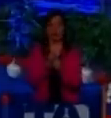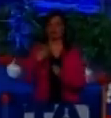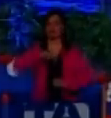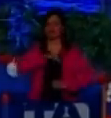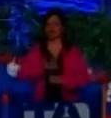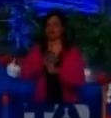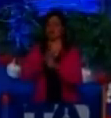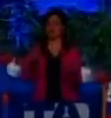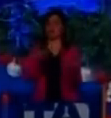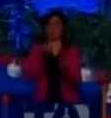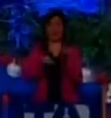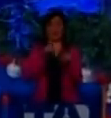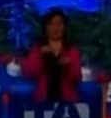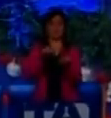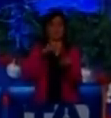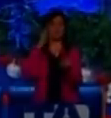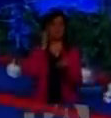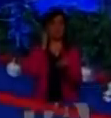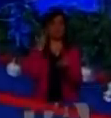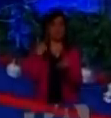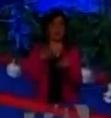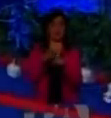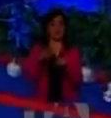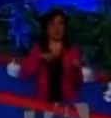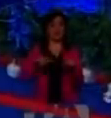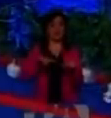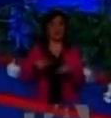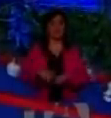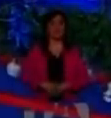recuento de algunos lamentables casos que han trascendido incluso fronteras. Veamos.